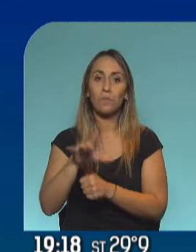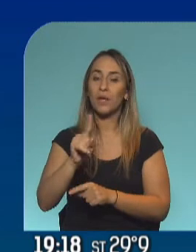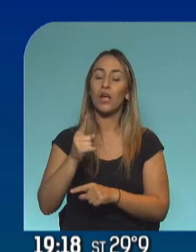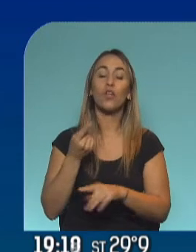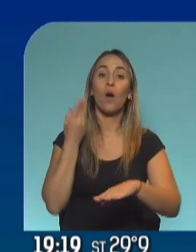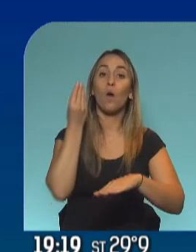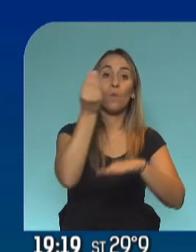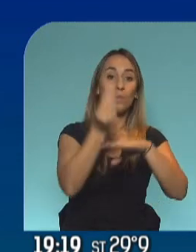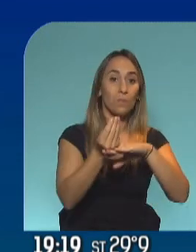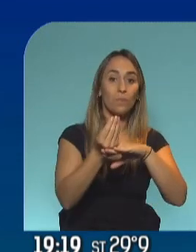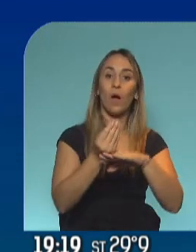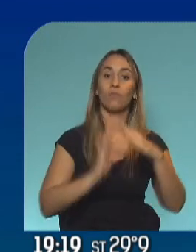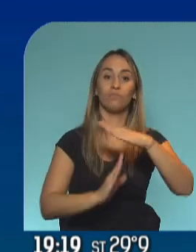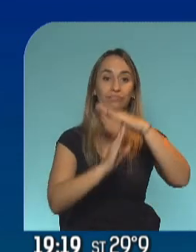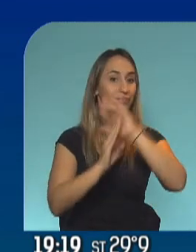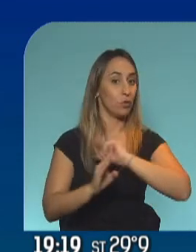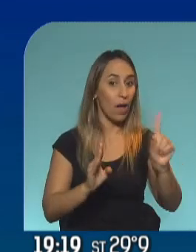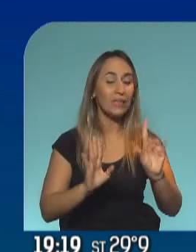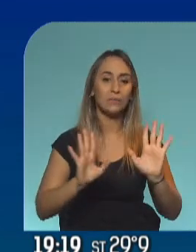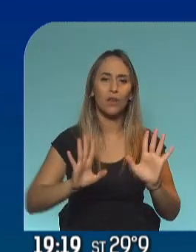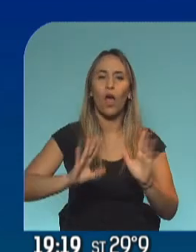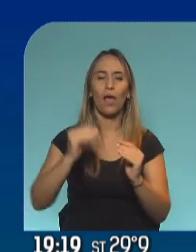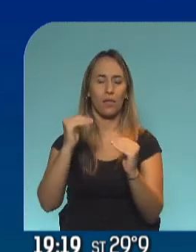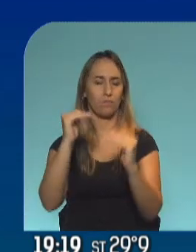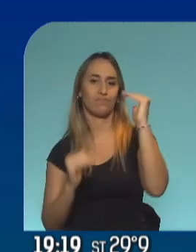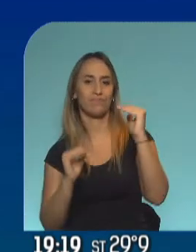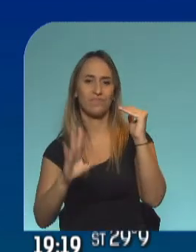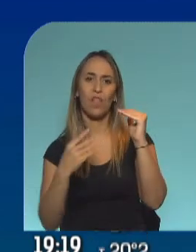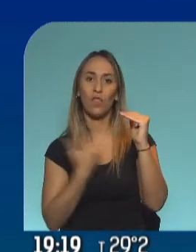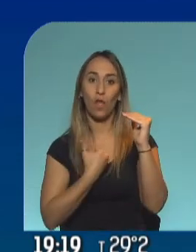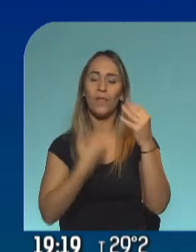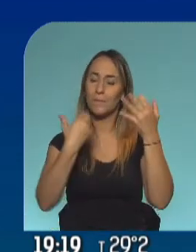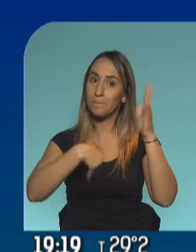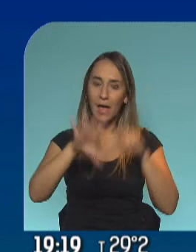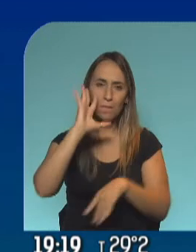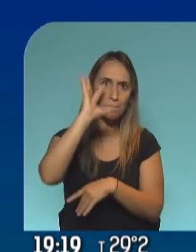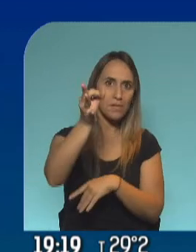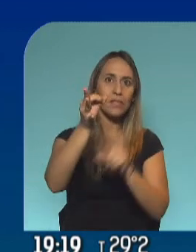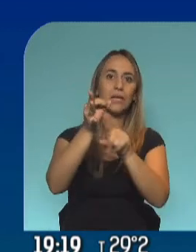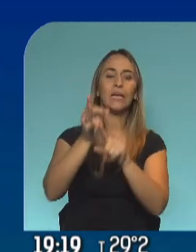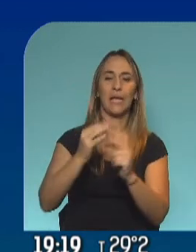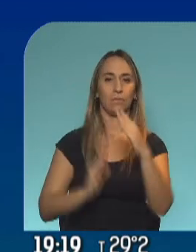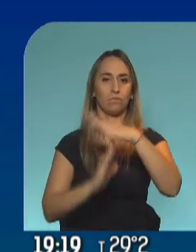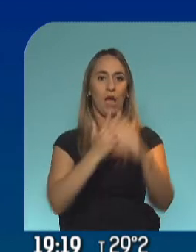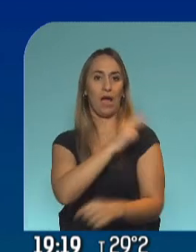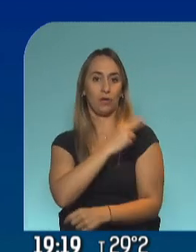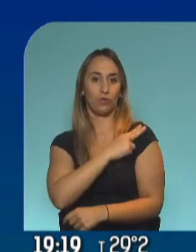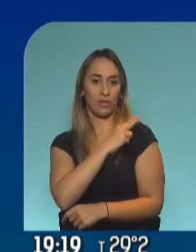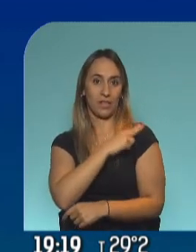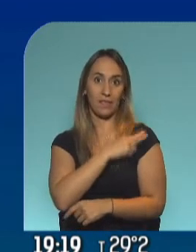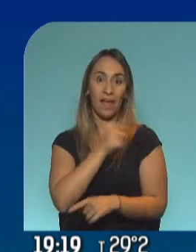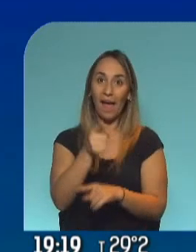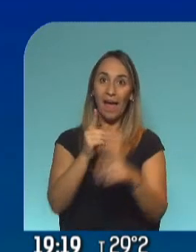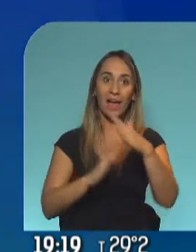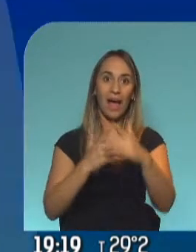sí encontramos la paridad. Pero la brecha de género se aprecia en cargos de alta dirección pública y en las autoridades